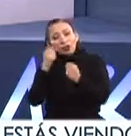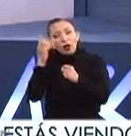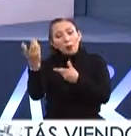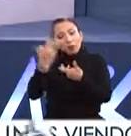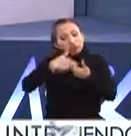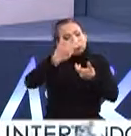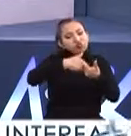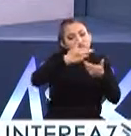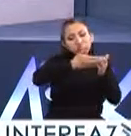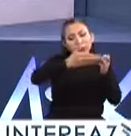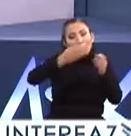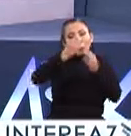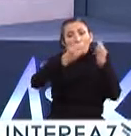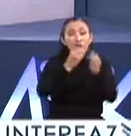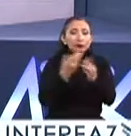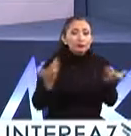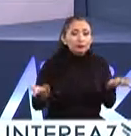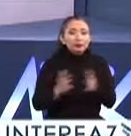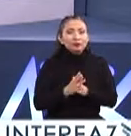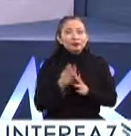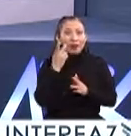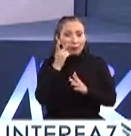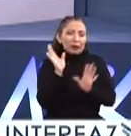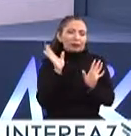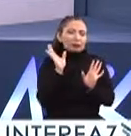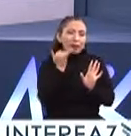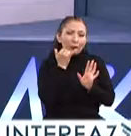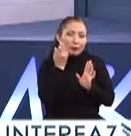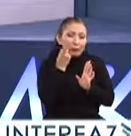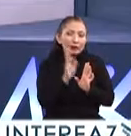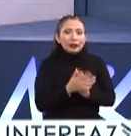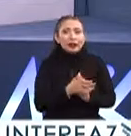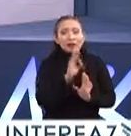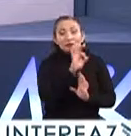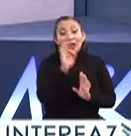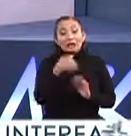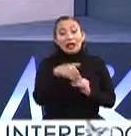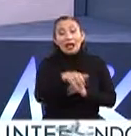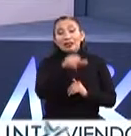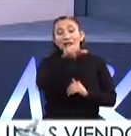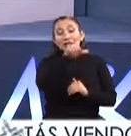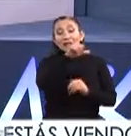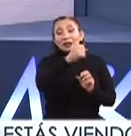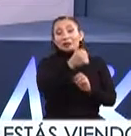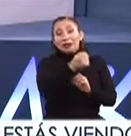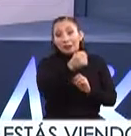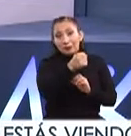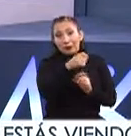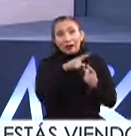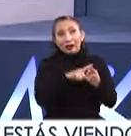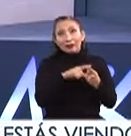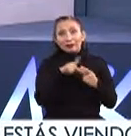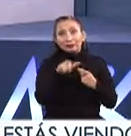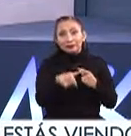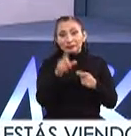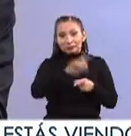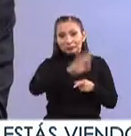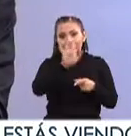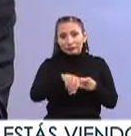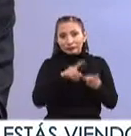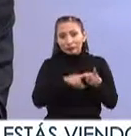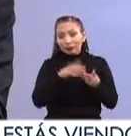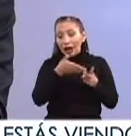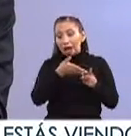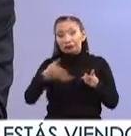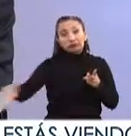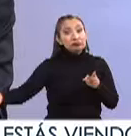han incorporado en el resto del mundo, así que démonos chance. Sí, pero son de las fechas, ¿no? Es 16 de septiembre, luego sigue el Día de Muertos